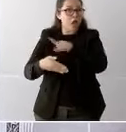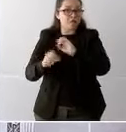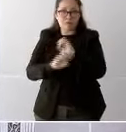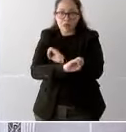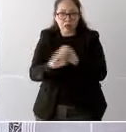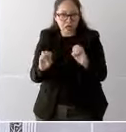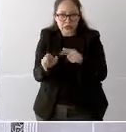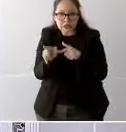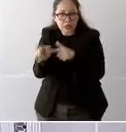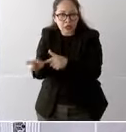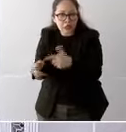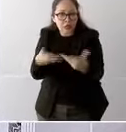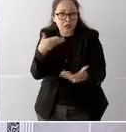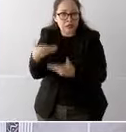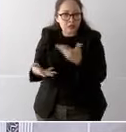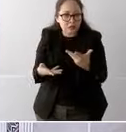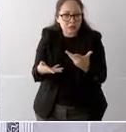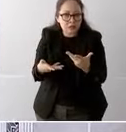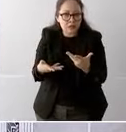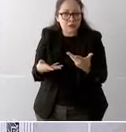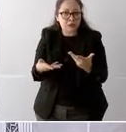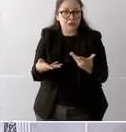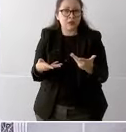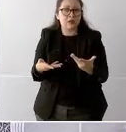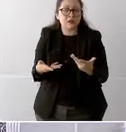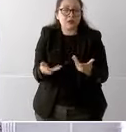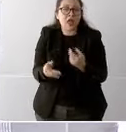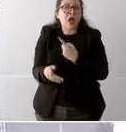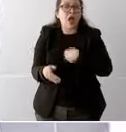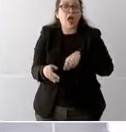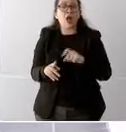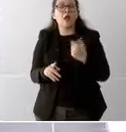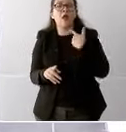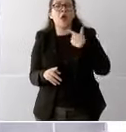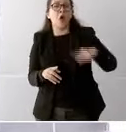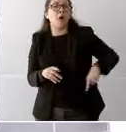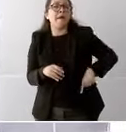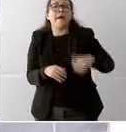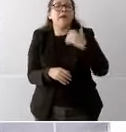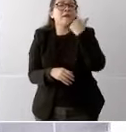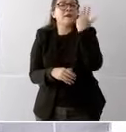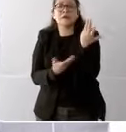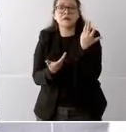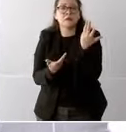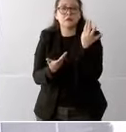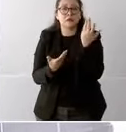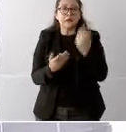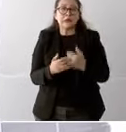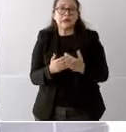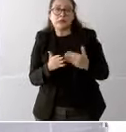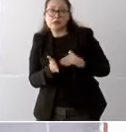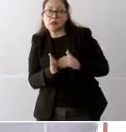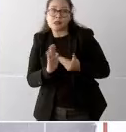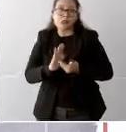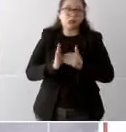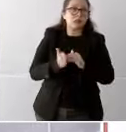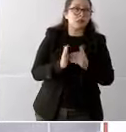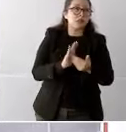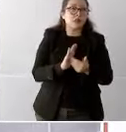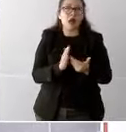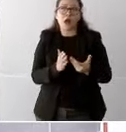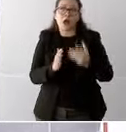se logró fue un acuerdo para bajar el